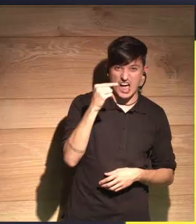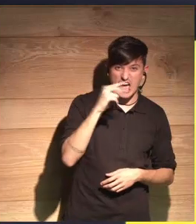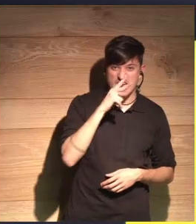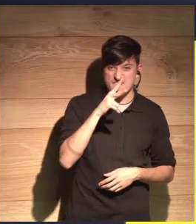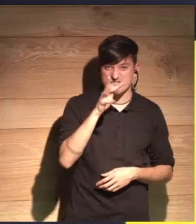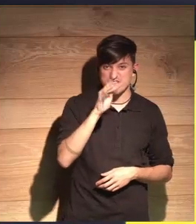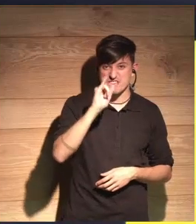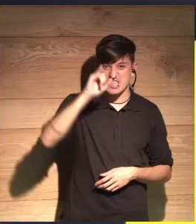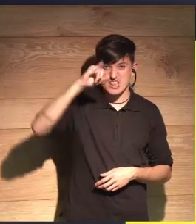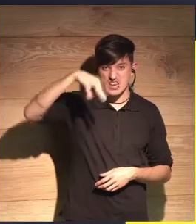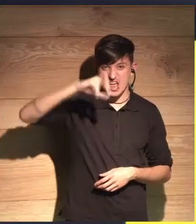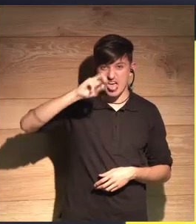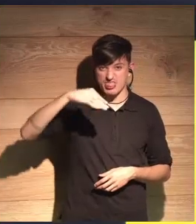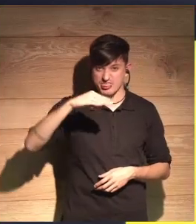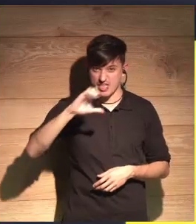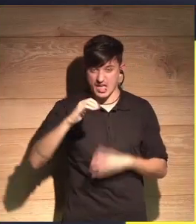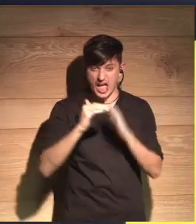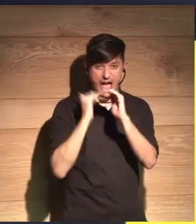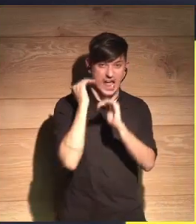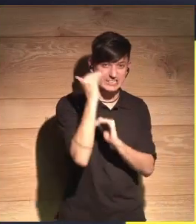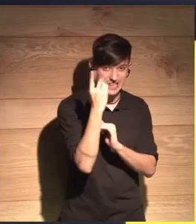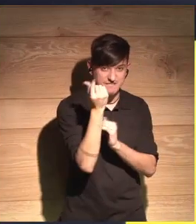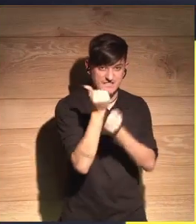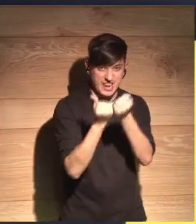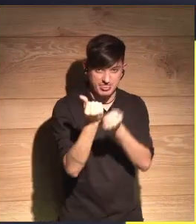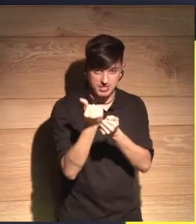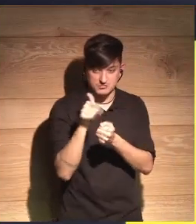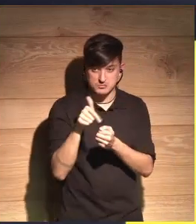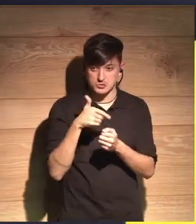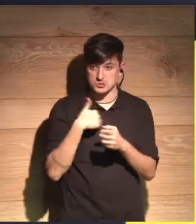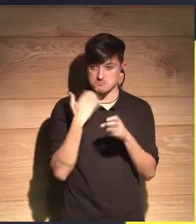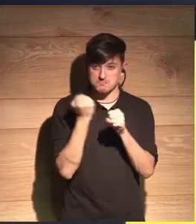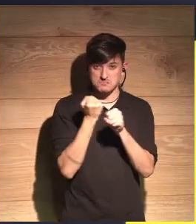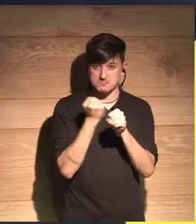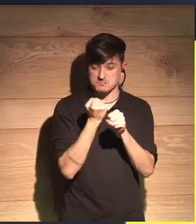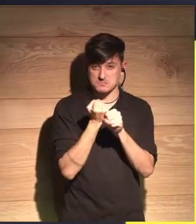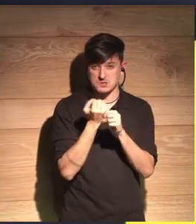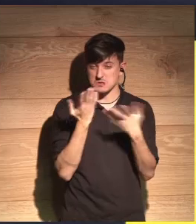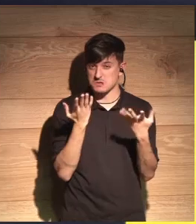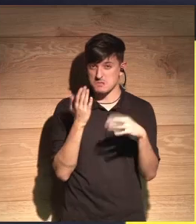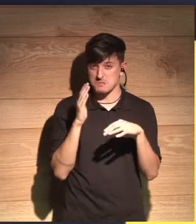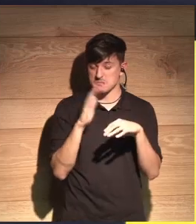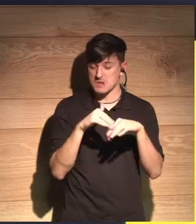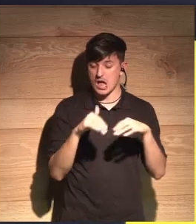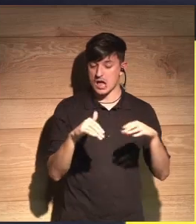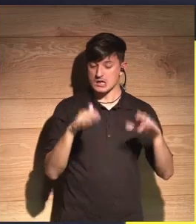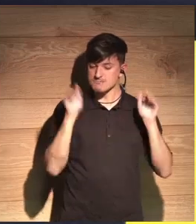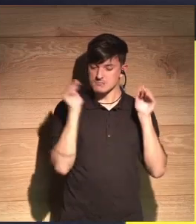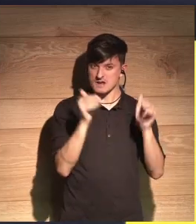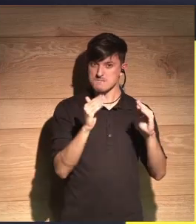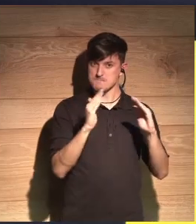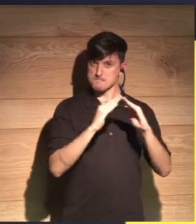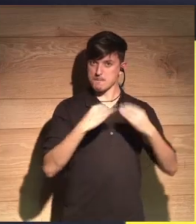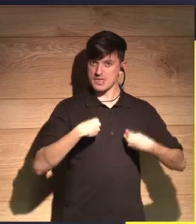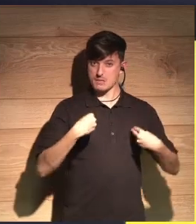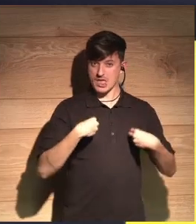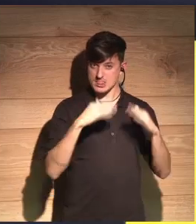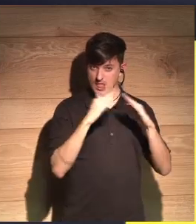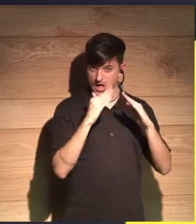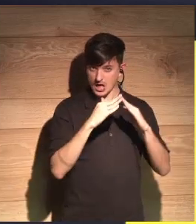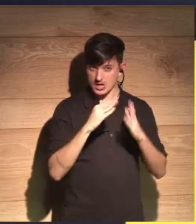finanzas entonces ahí he trabajado con las aportadas para la vivienda entonces si ustedes han